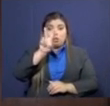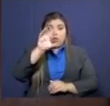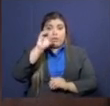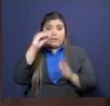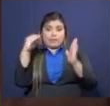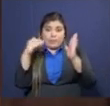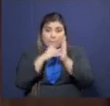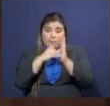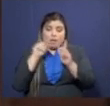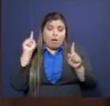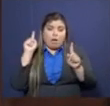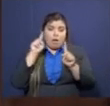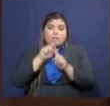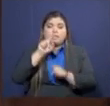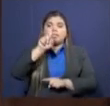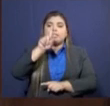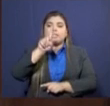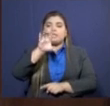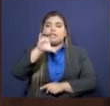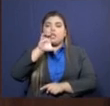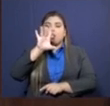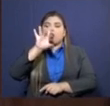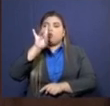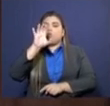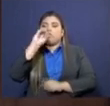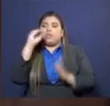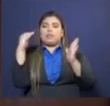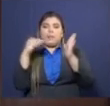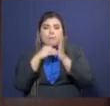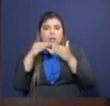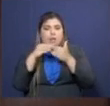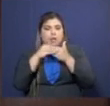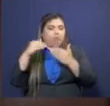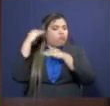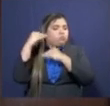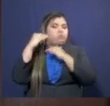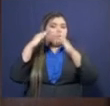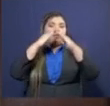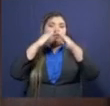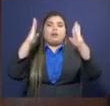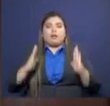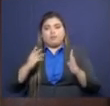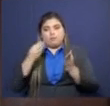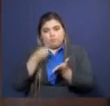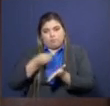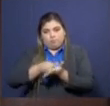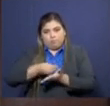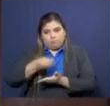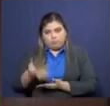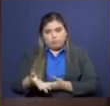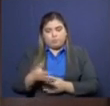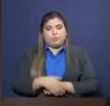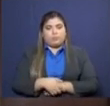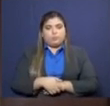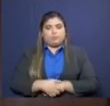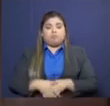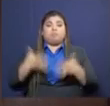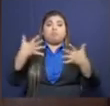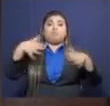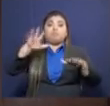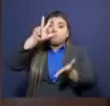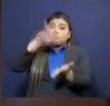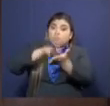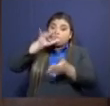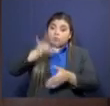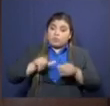a 180.000 balboas el tope de las viviendas. Se aprobó en